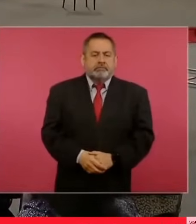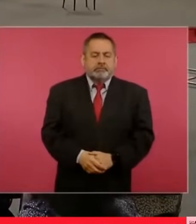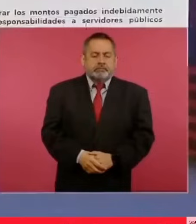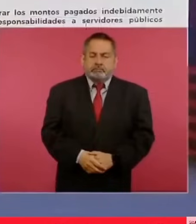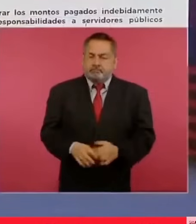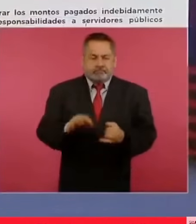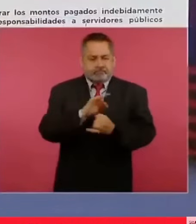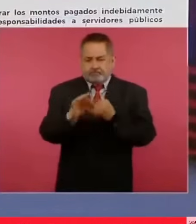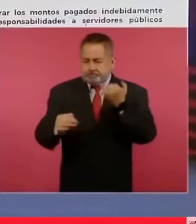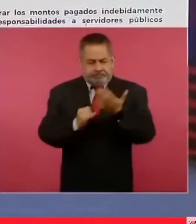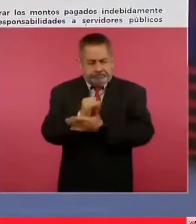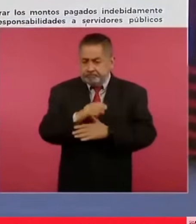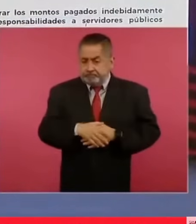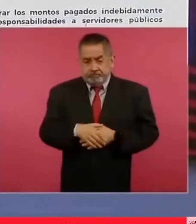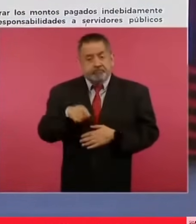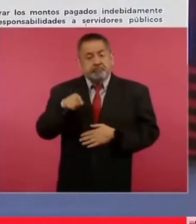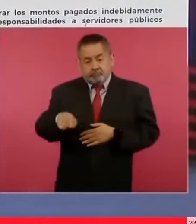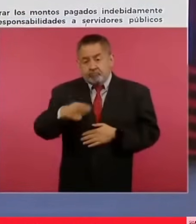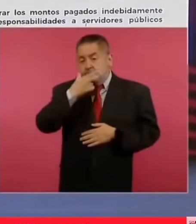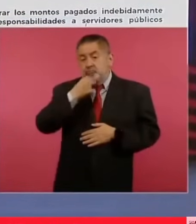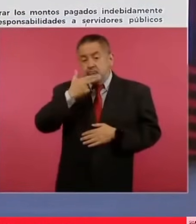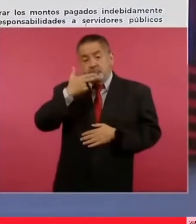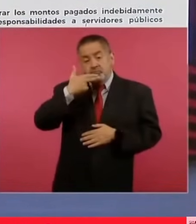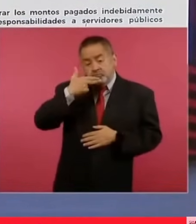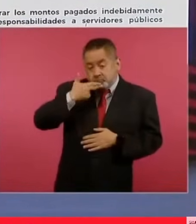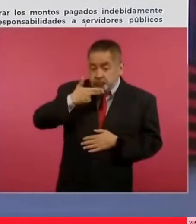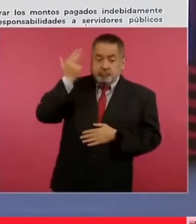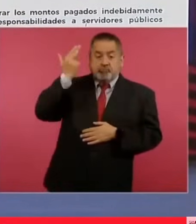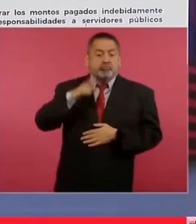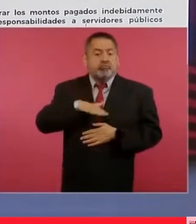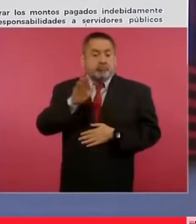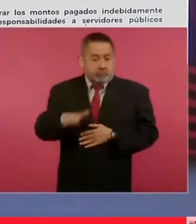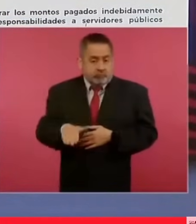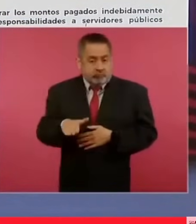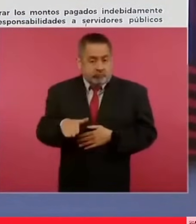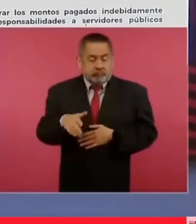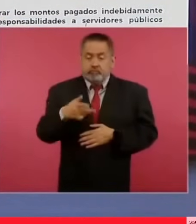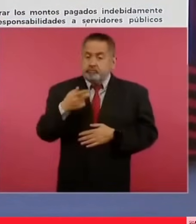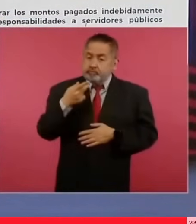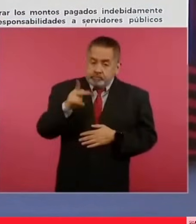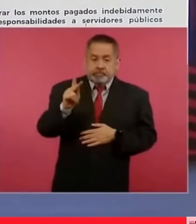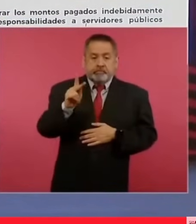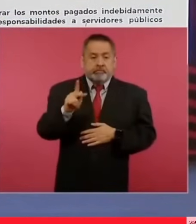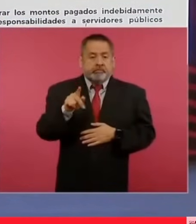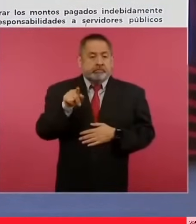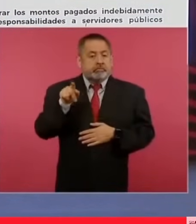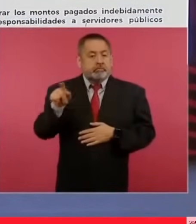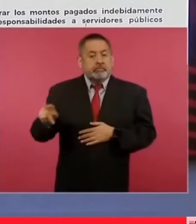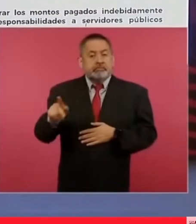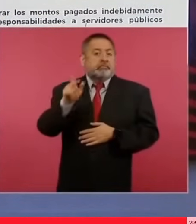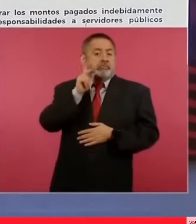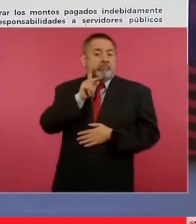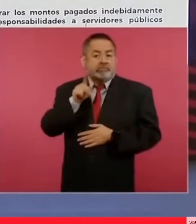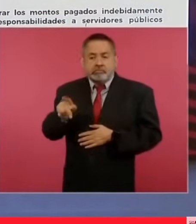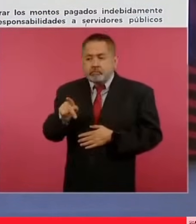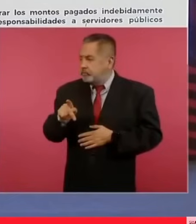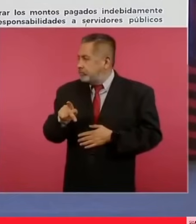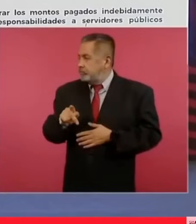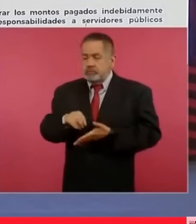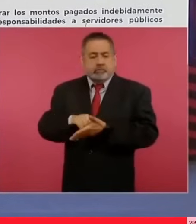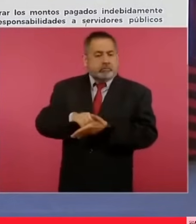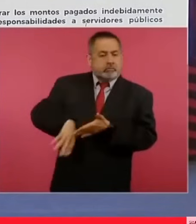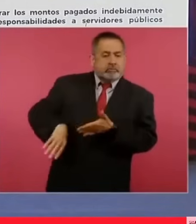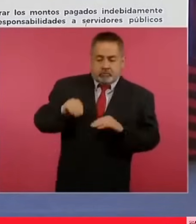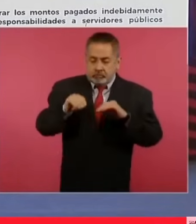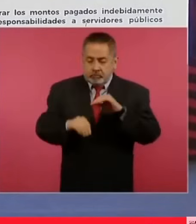finalmente se resolvió que fue suicidio. Sin embargo, en Pemex omitieron eso, los funcionarios,